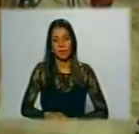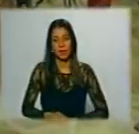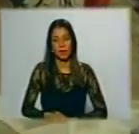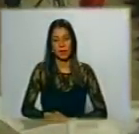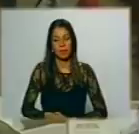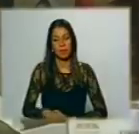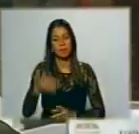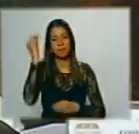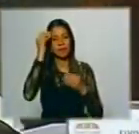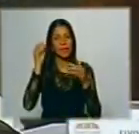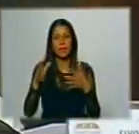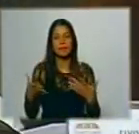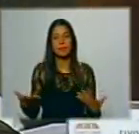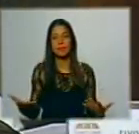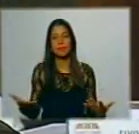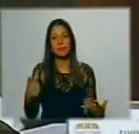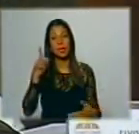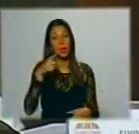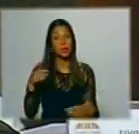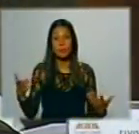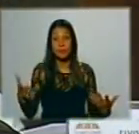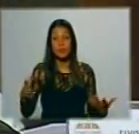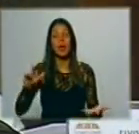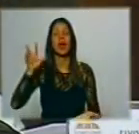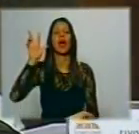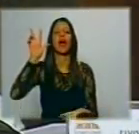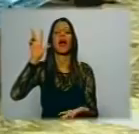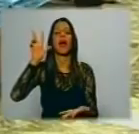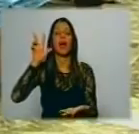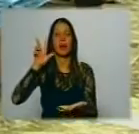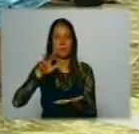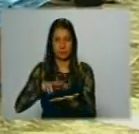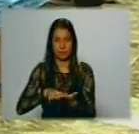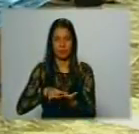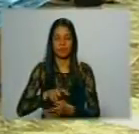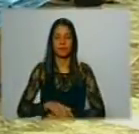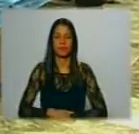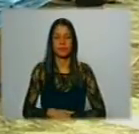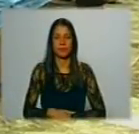En consideración, aprobado. Siguiente artículo.